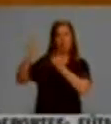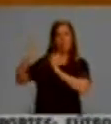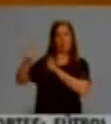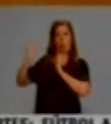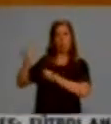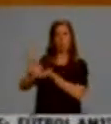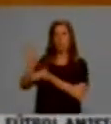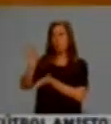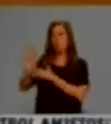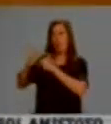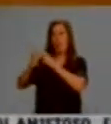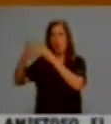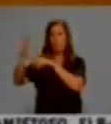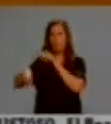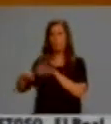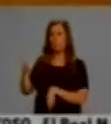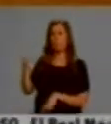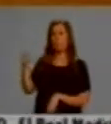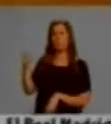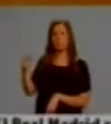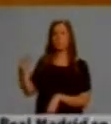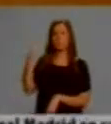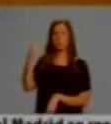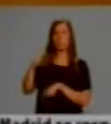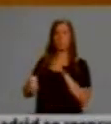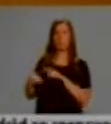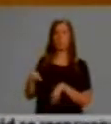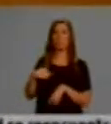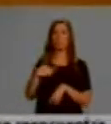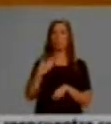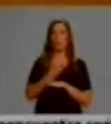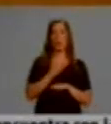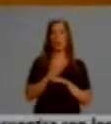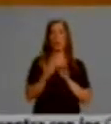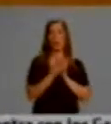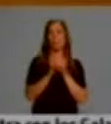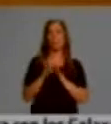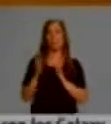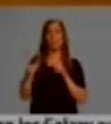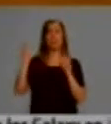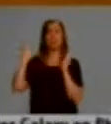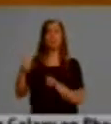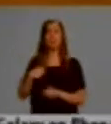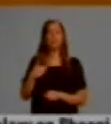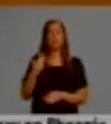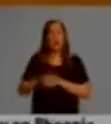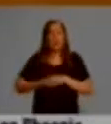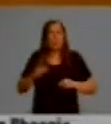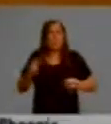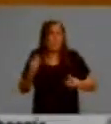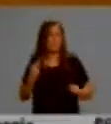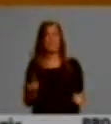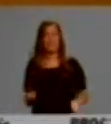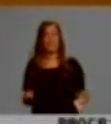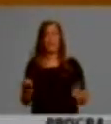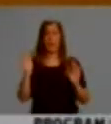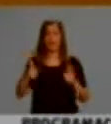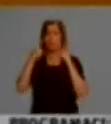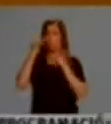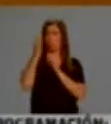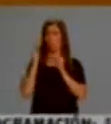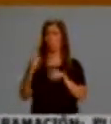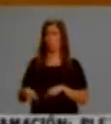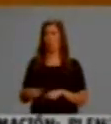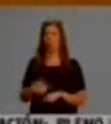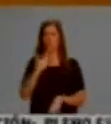de obras y servicios depende de que se le vea por determinadas sedes? Abundan los ejemplos de este tipo de mamandurrias y sus